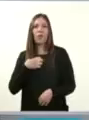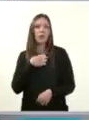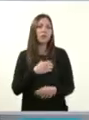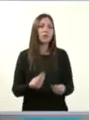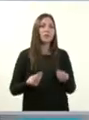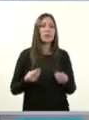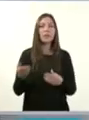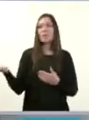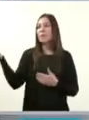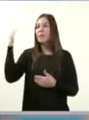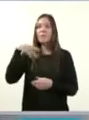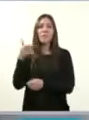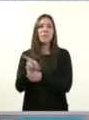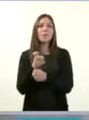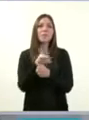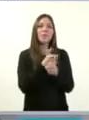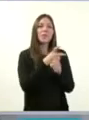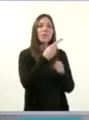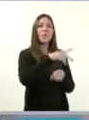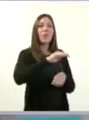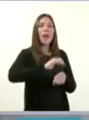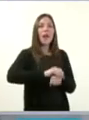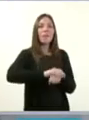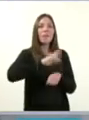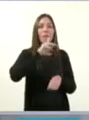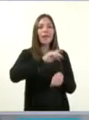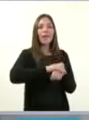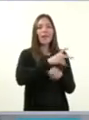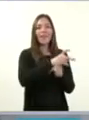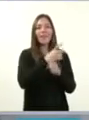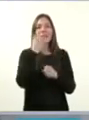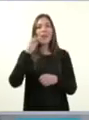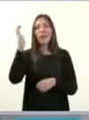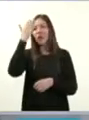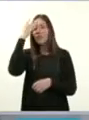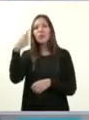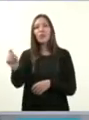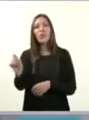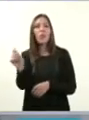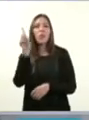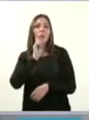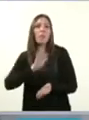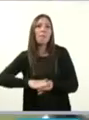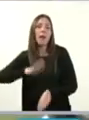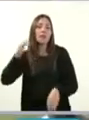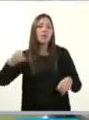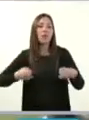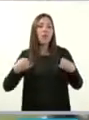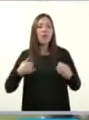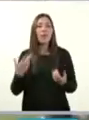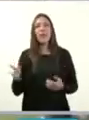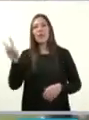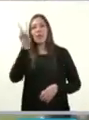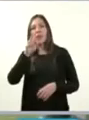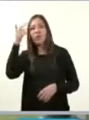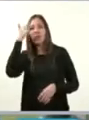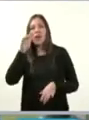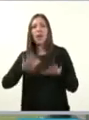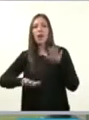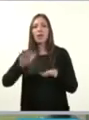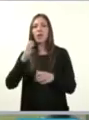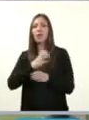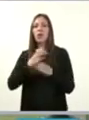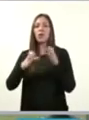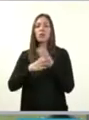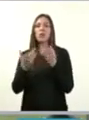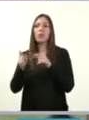amigos a que la vengan a conocer. Y entonces una cena un viernes en la noche. Y obviamente pues empiezan a decir cosas que a lo mejor no se deberían